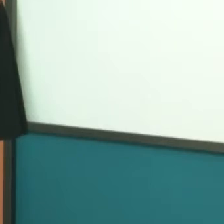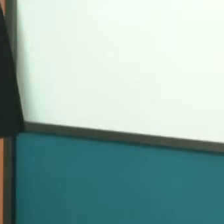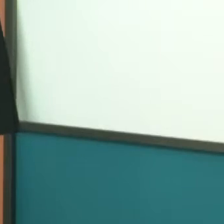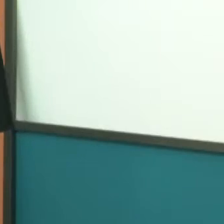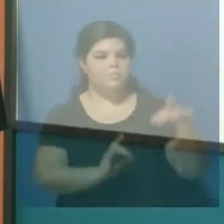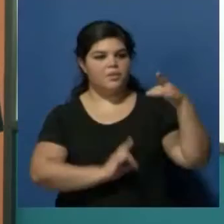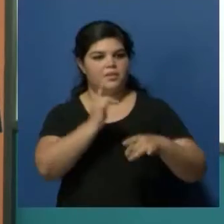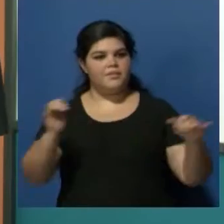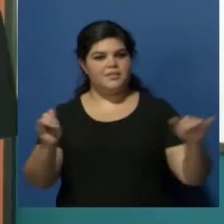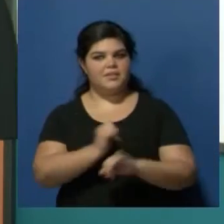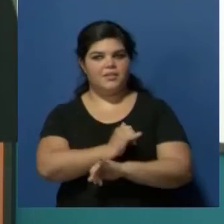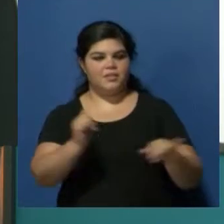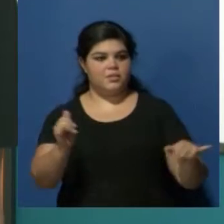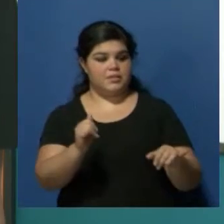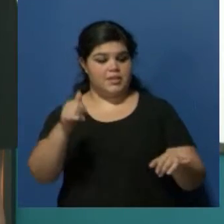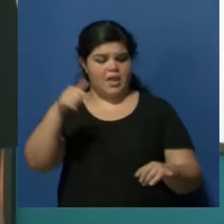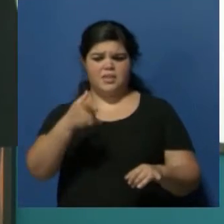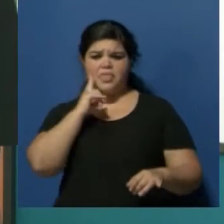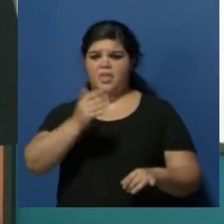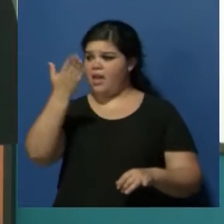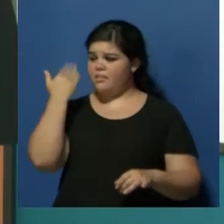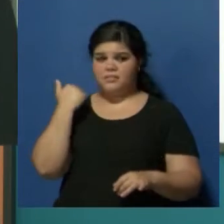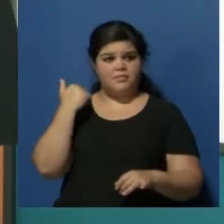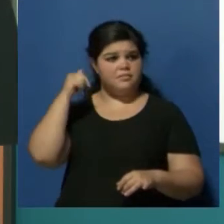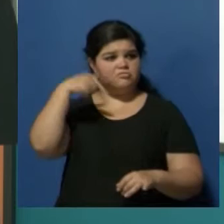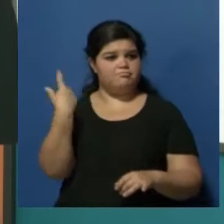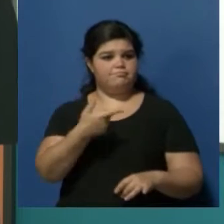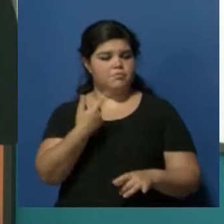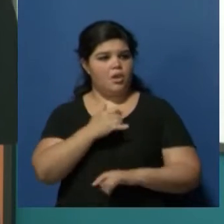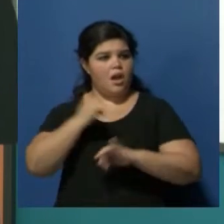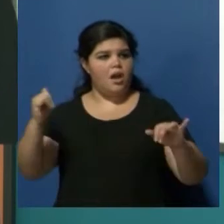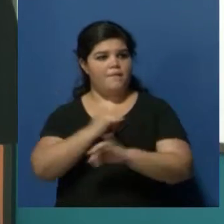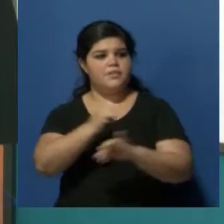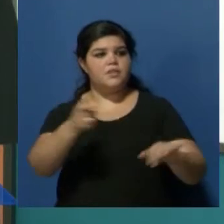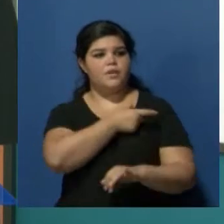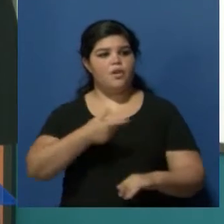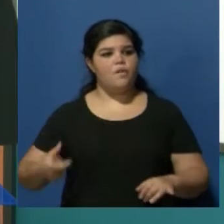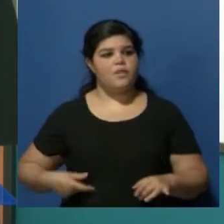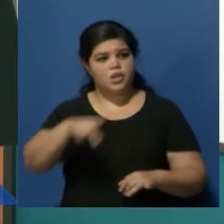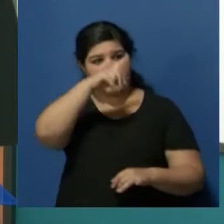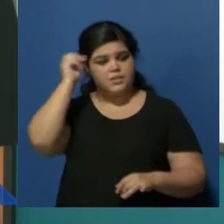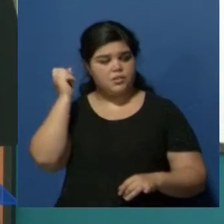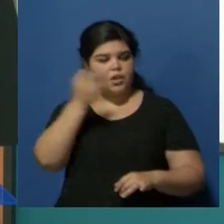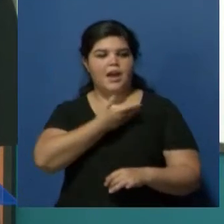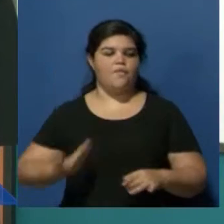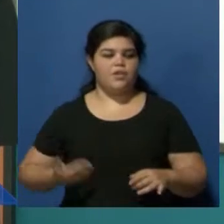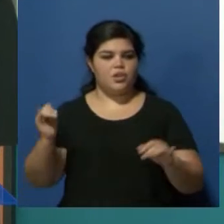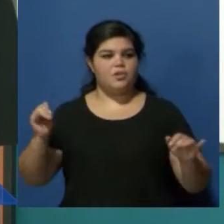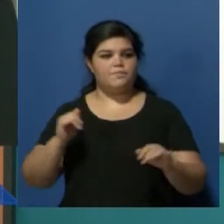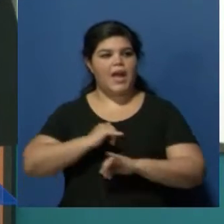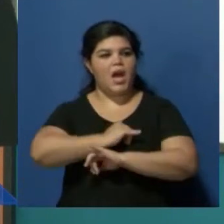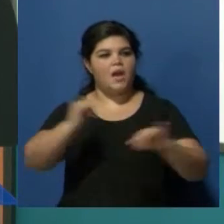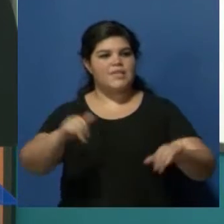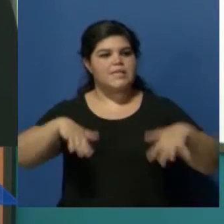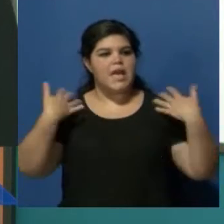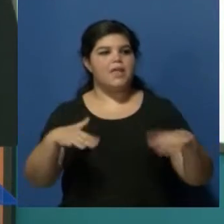Continuamos en Universidad Noticias y hace unos días, hace un par de días, conocíamos que el Gobierno Nacional ha decidido declarar la emergencia en situación de